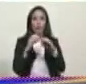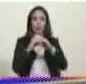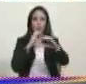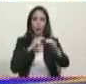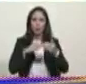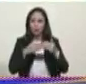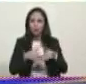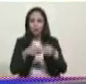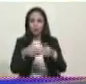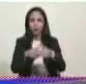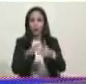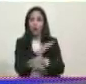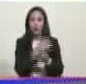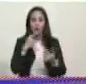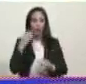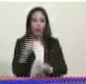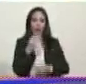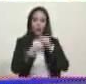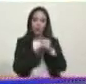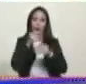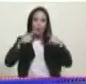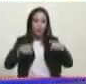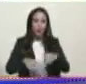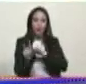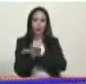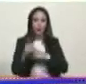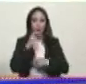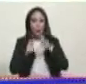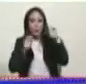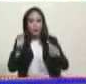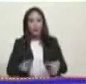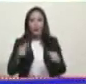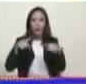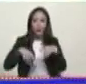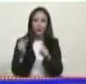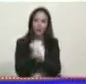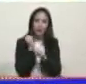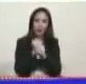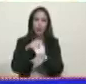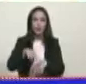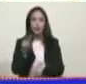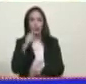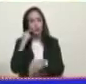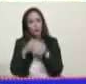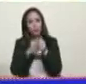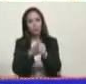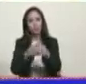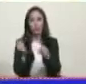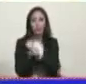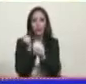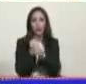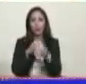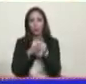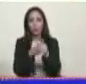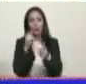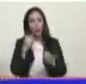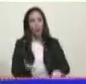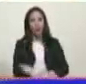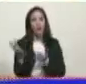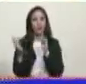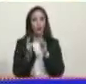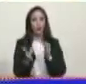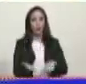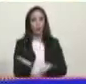hecho enteramente con mano de obra venezolana. Vamos avanzando en el astillero. Adelante,